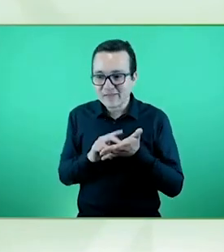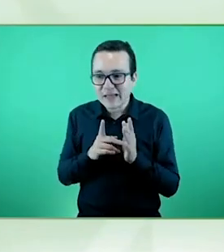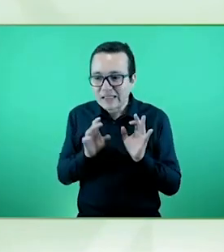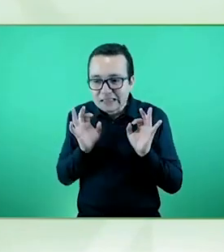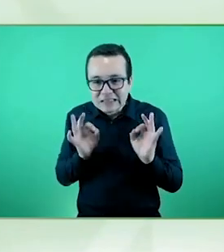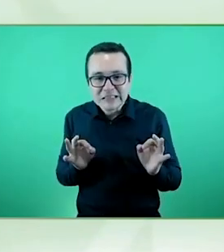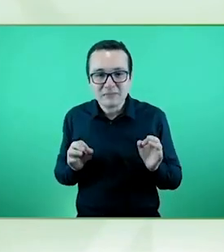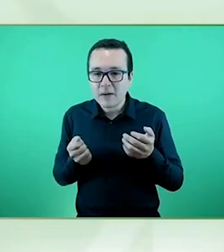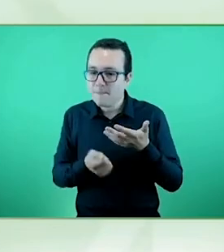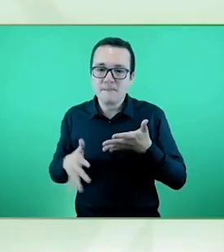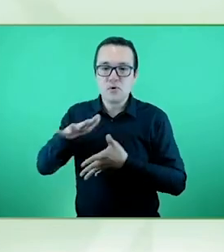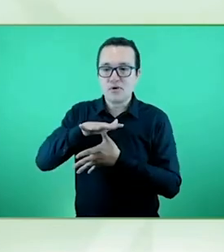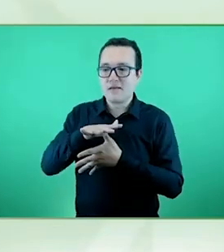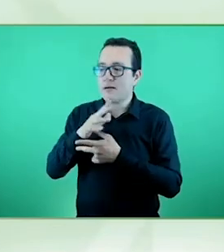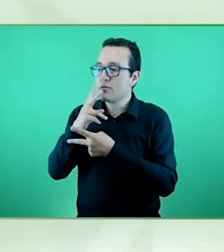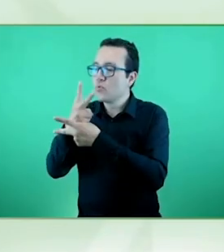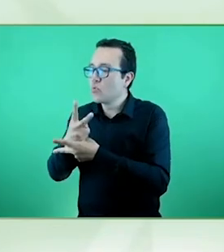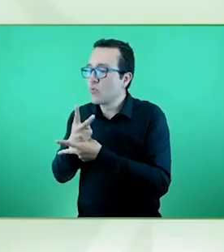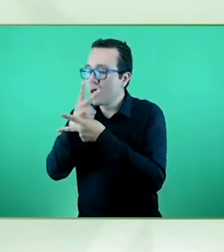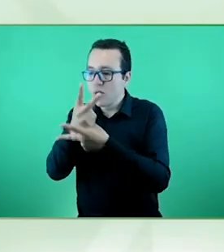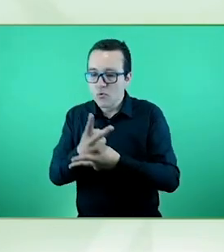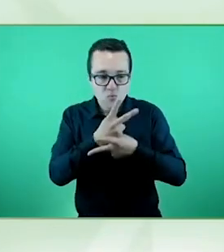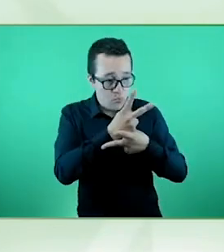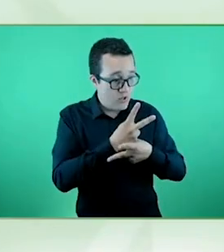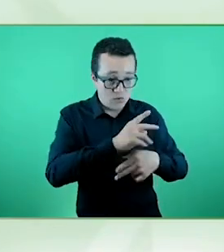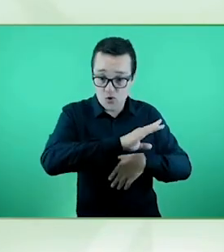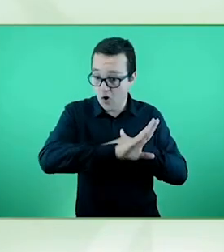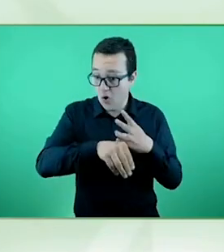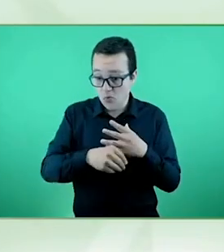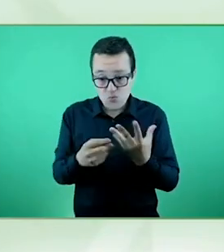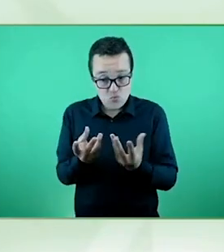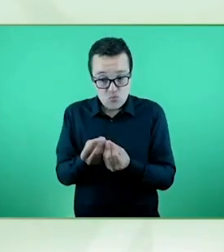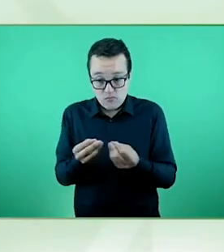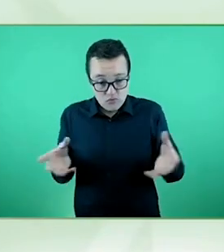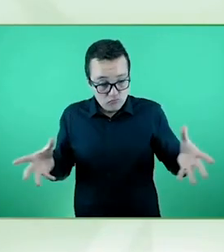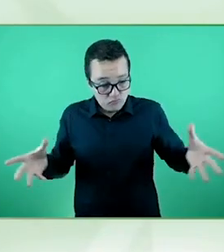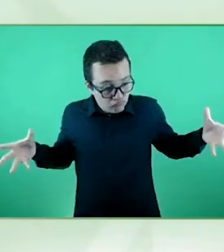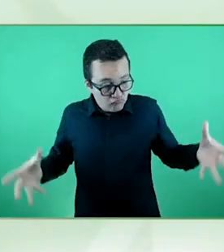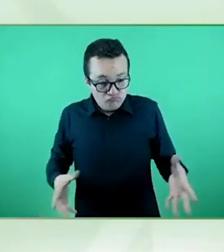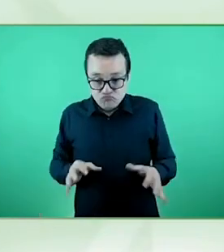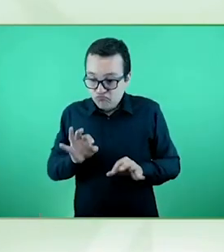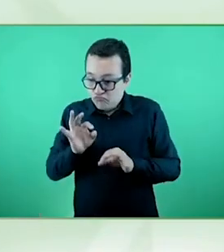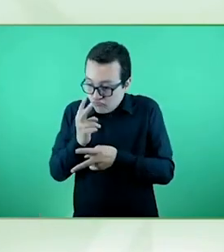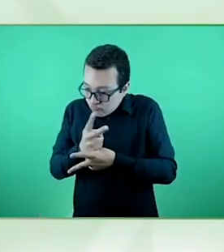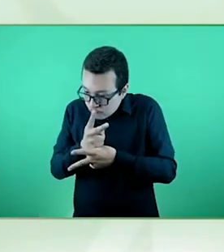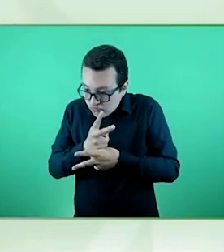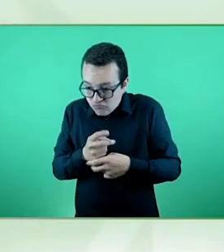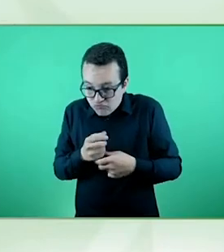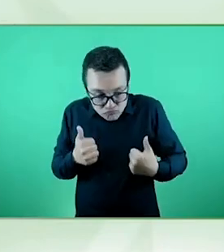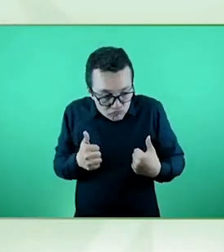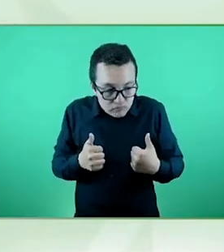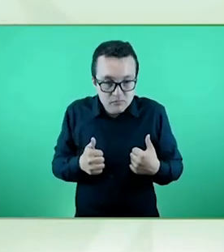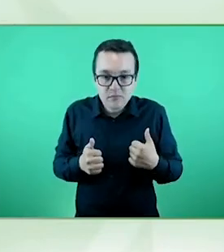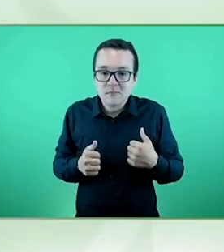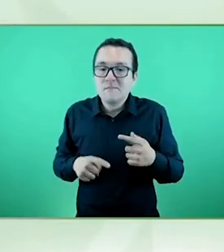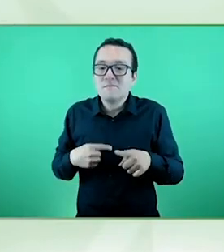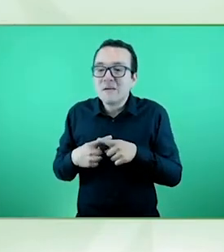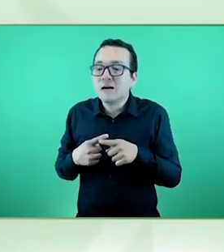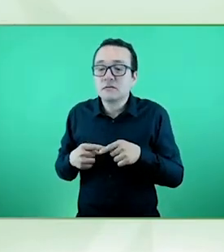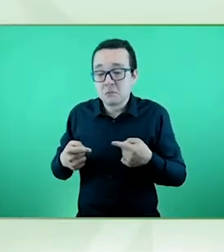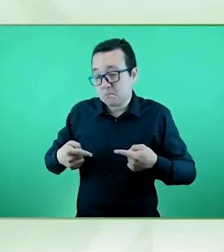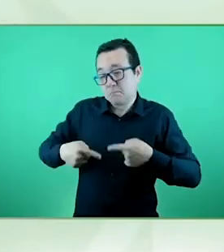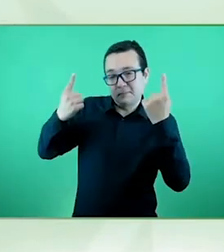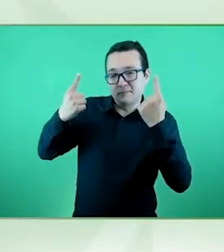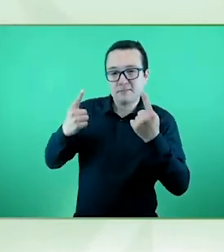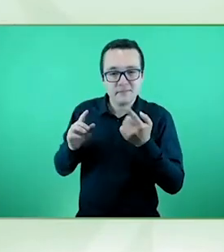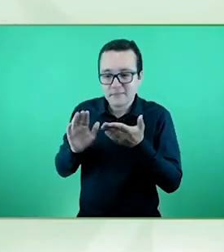cuidados colectivos del grupo, que podamos poner como prioridad la resolución de conflictos, que